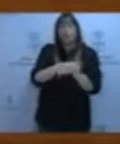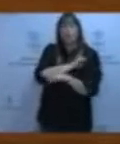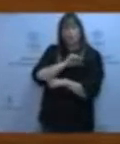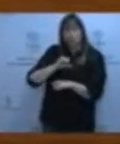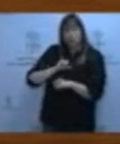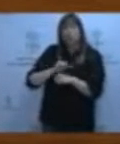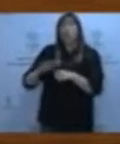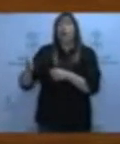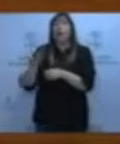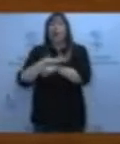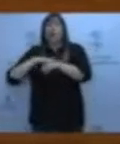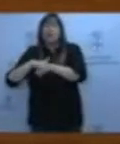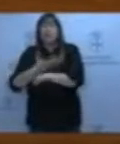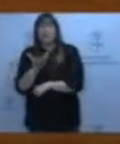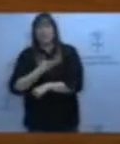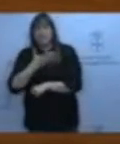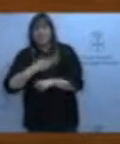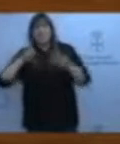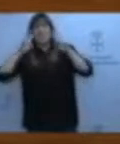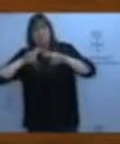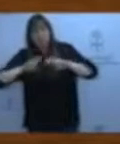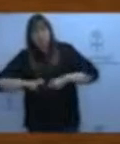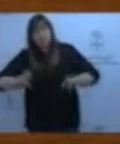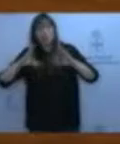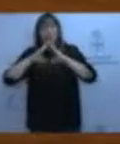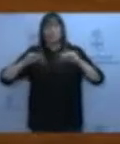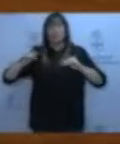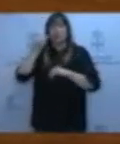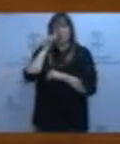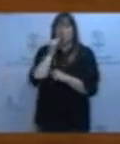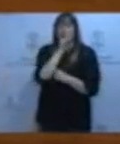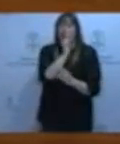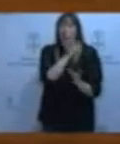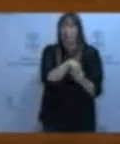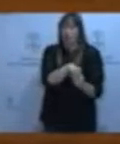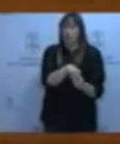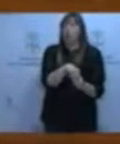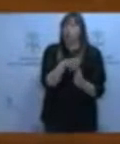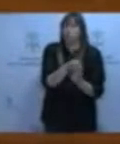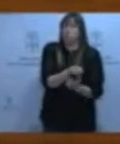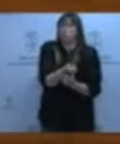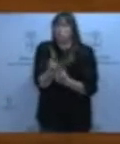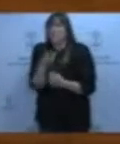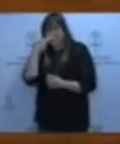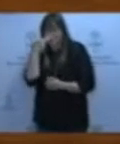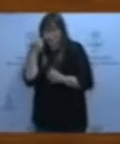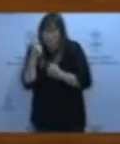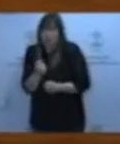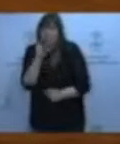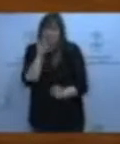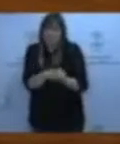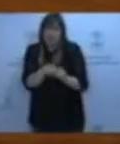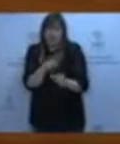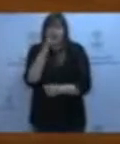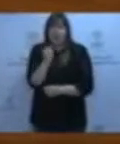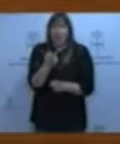locales, investigadores de la Universidad de Oviedo, que los hay y muchos y muy interesados en participar probablemente en